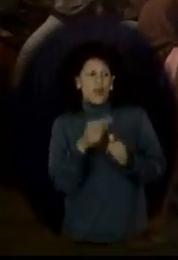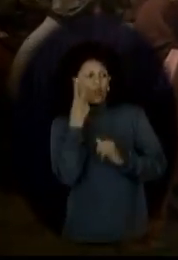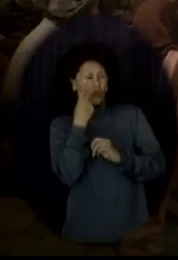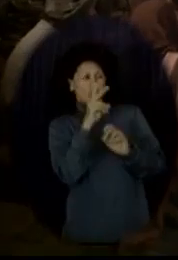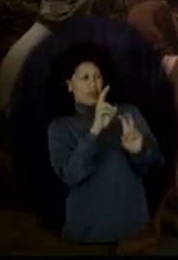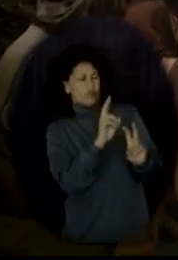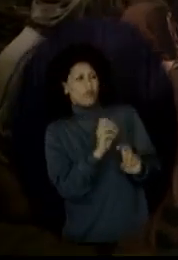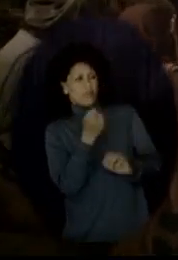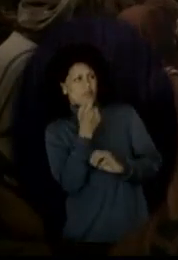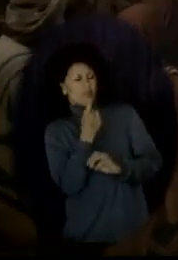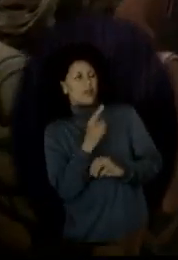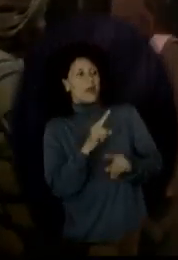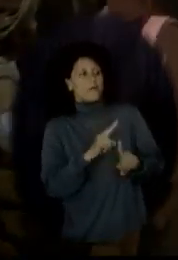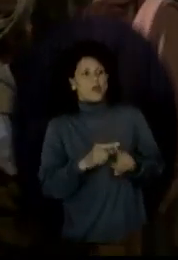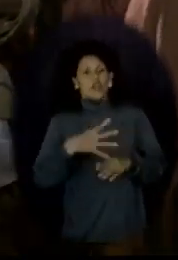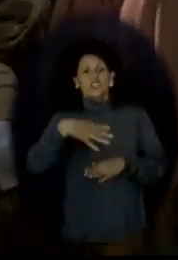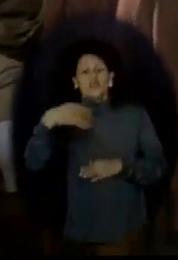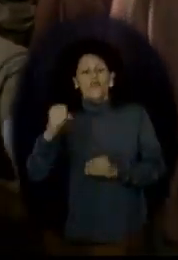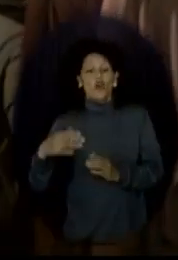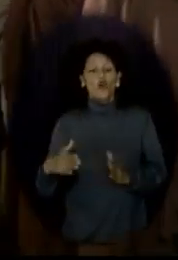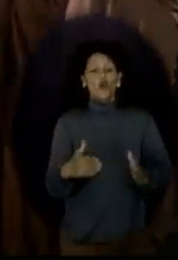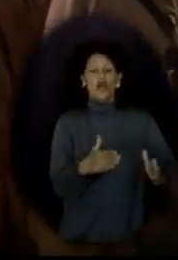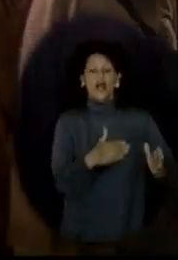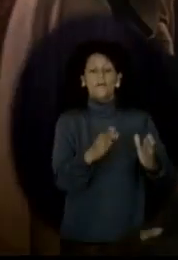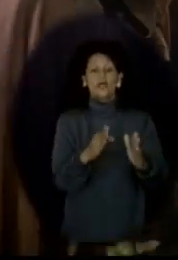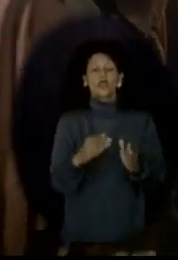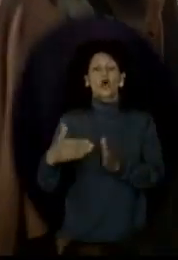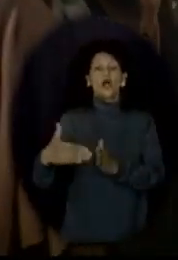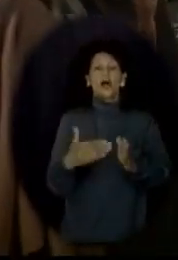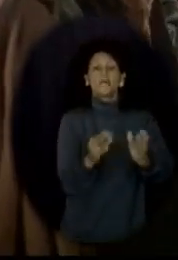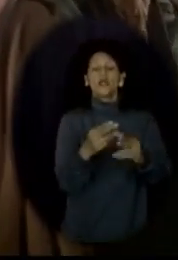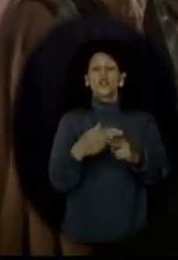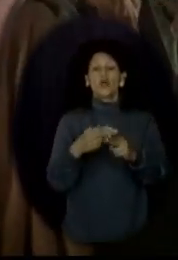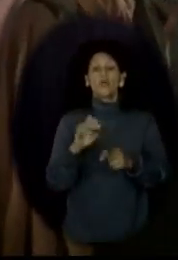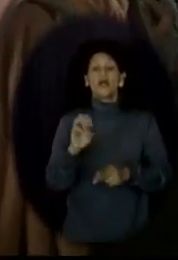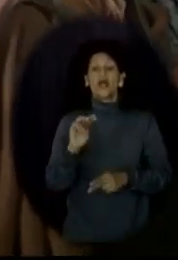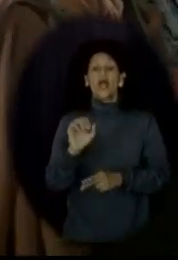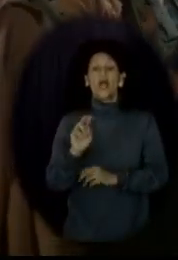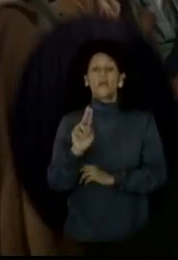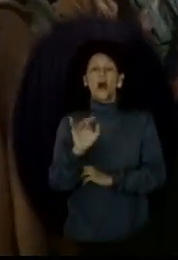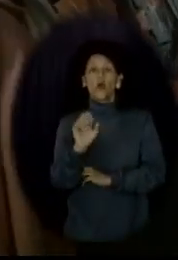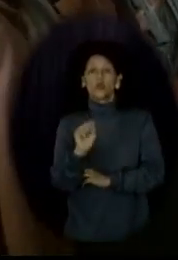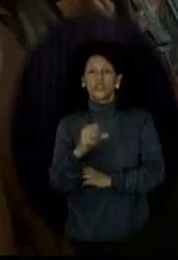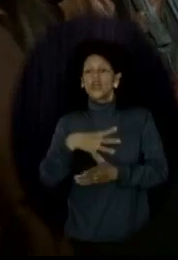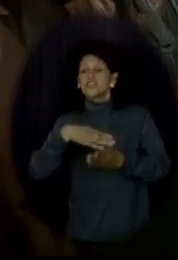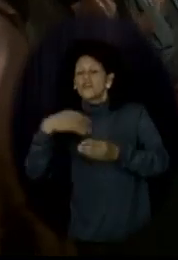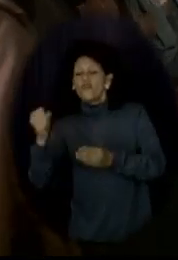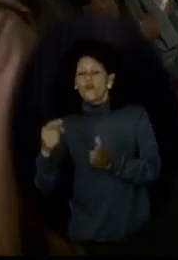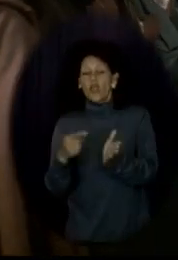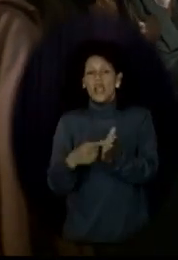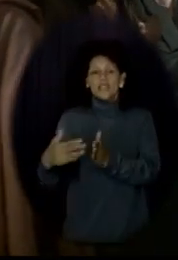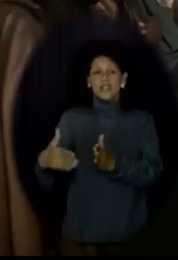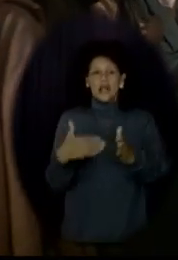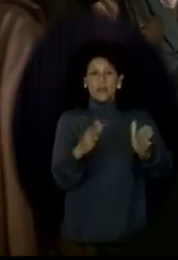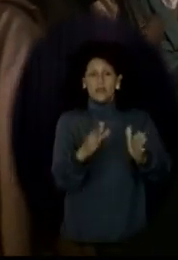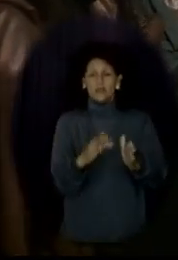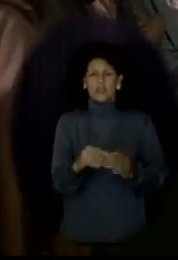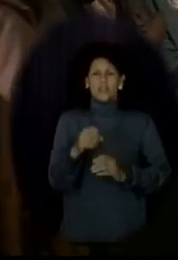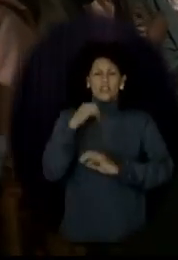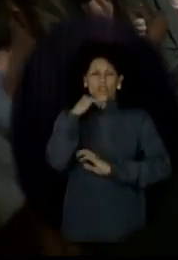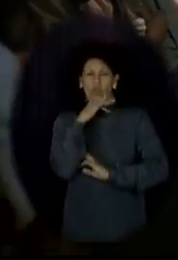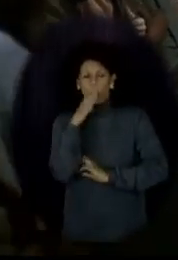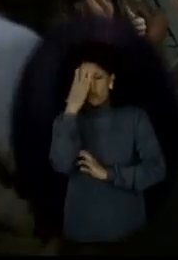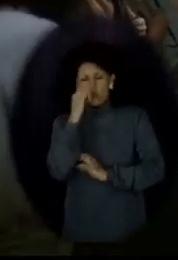le apareció a Simón. Primero no lo reconocimos. No en el camino. Pero cuando partió el pan, lo reconocimos.